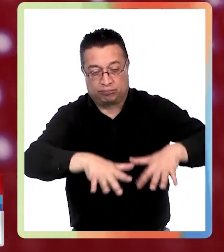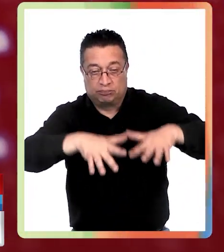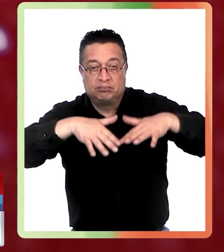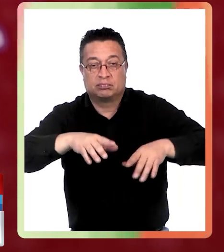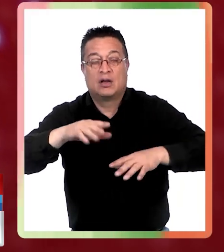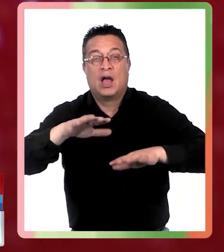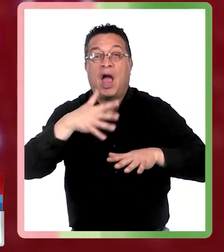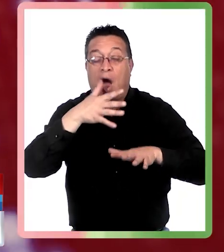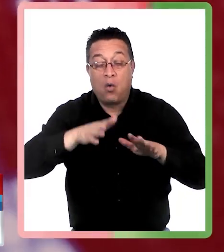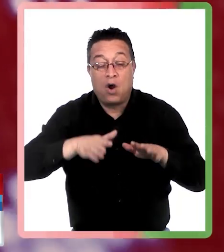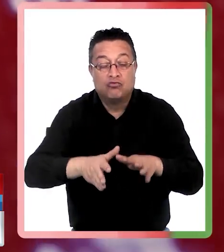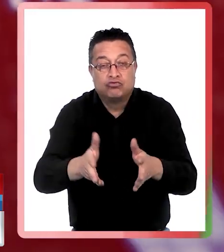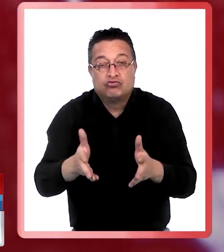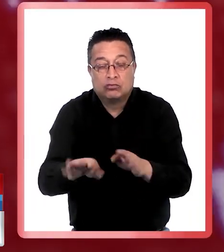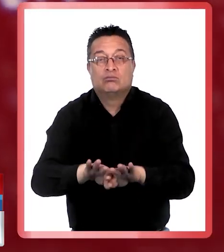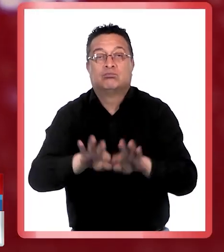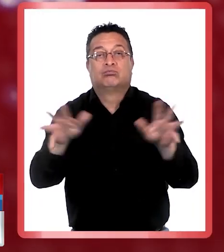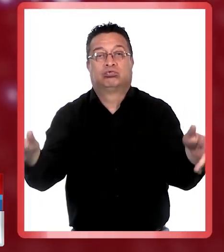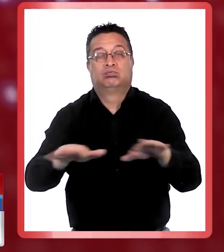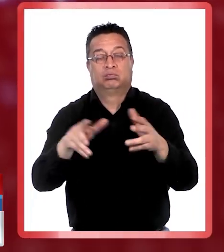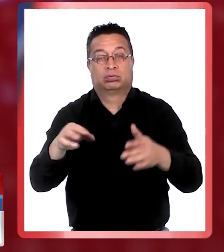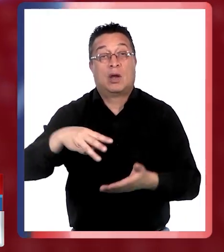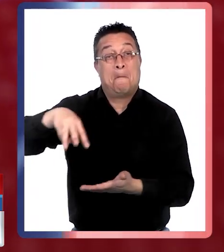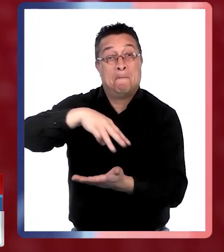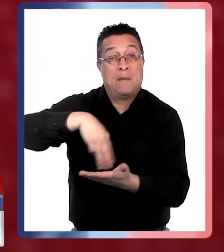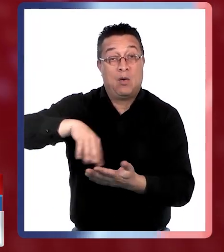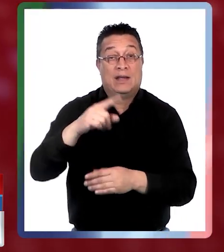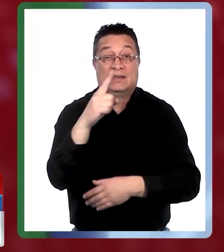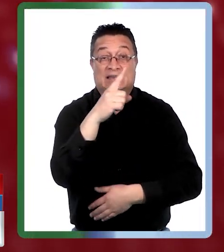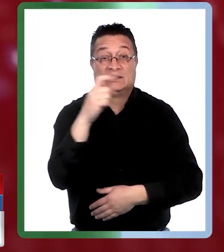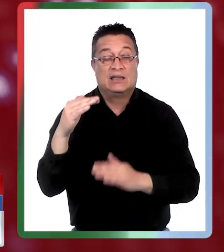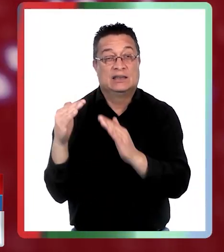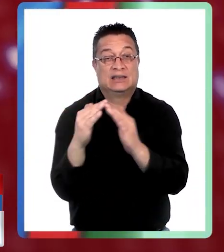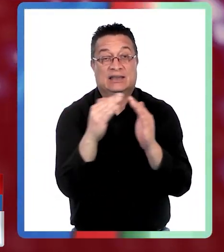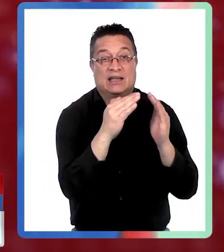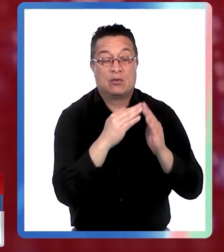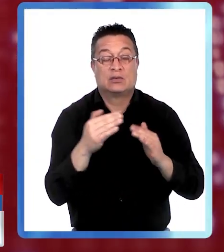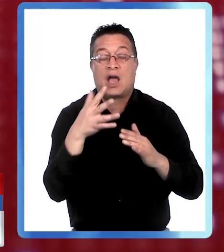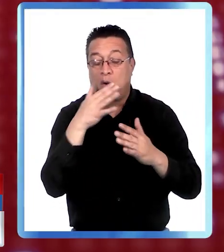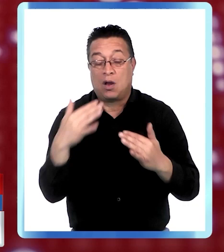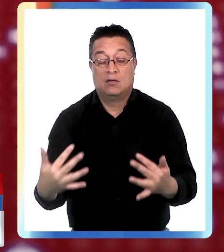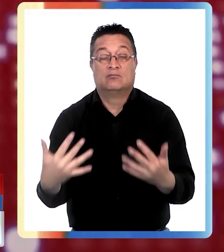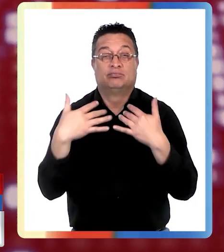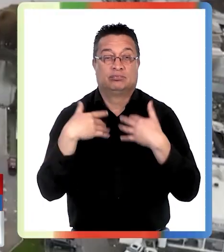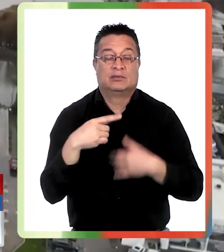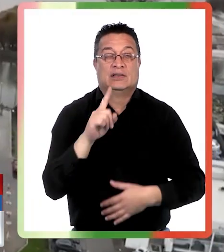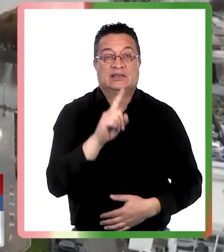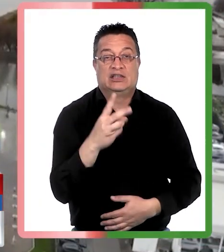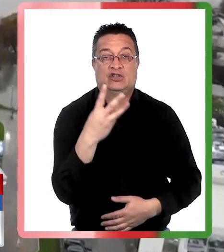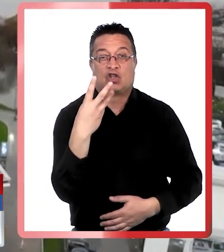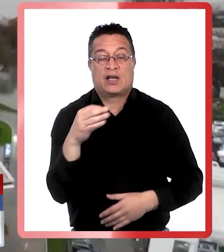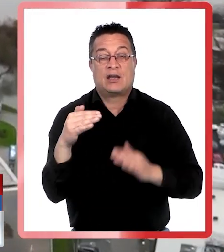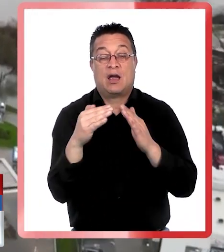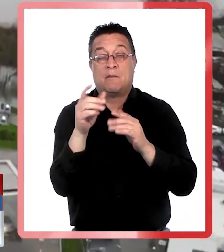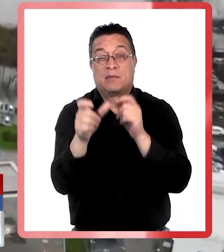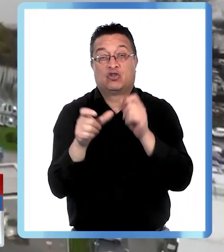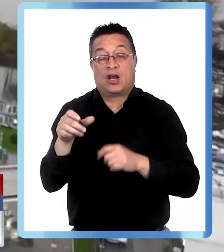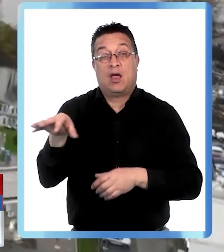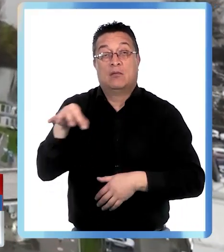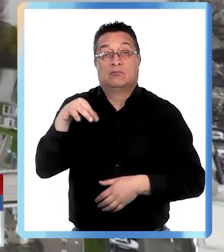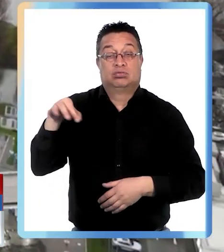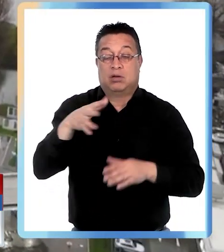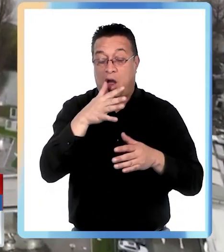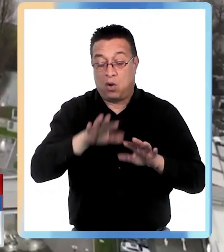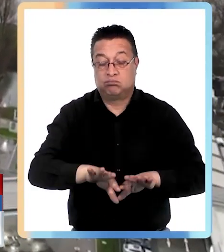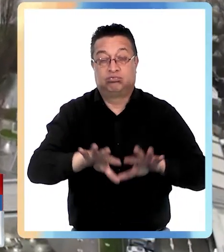de tierras desbordes de esteros y canales en el maule 100 viviendas con daños menores por anegamientos y 130 aislados